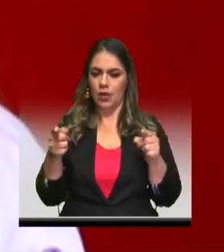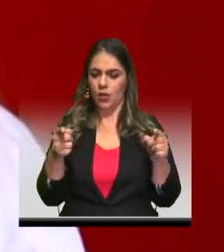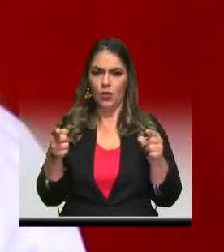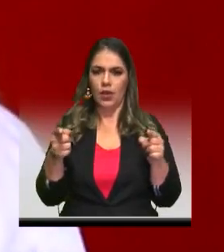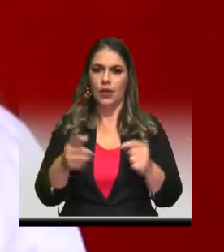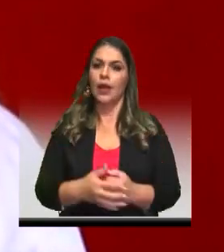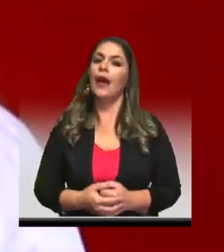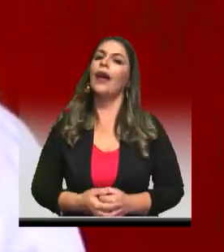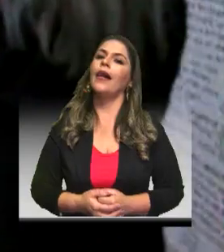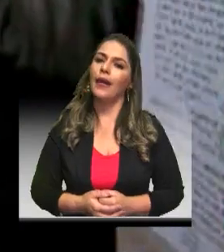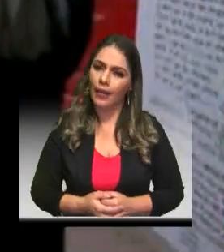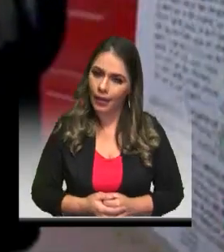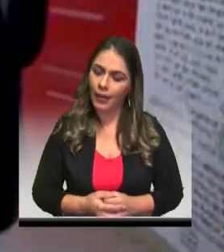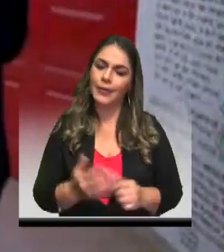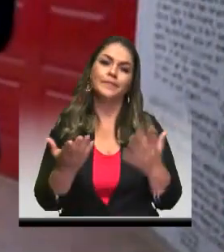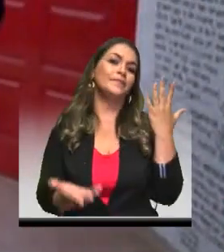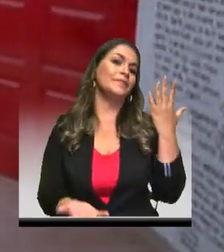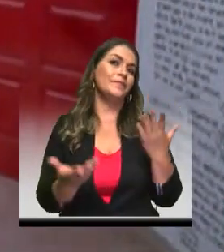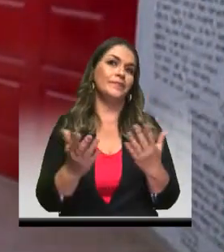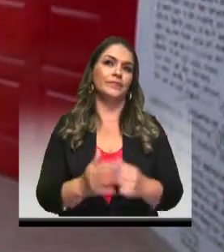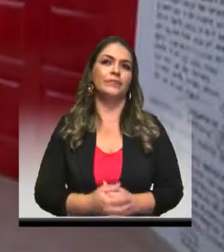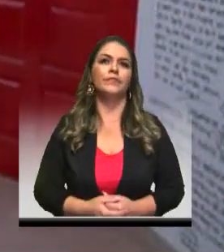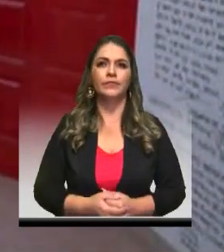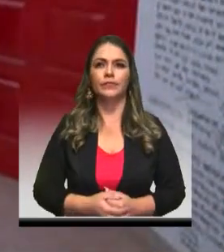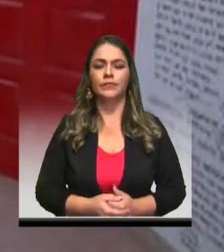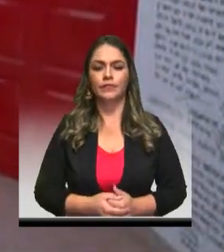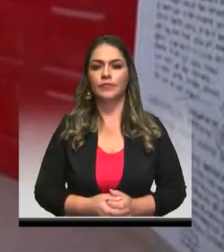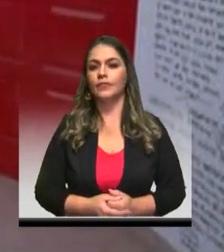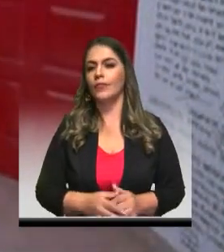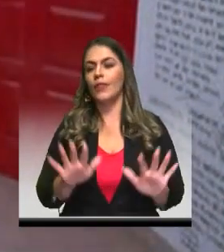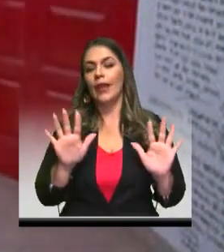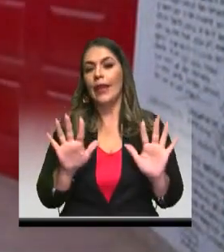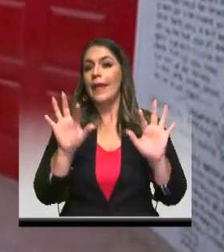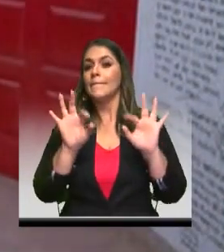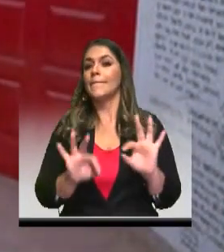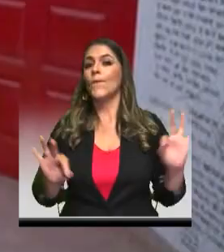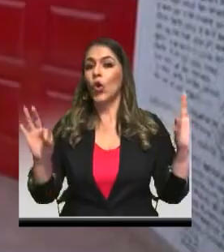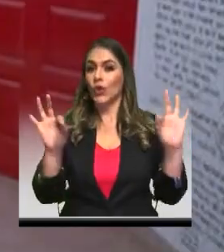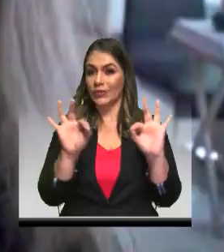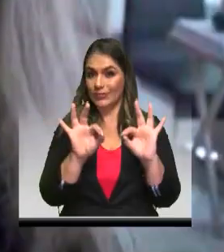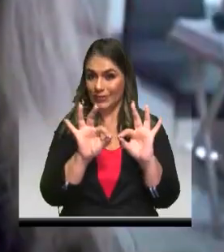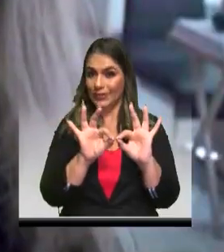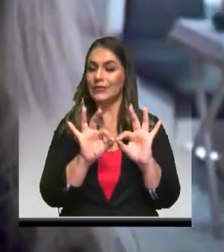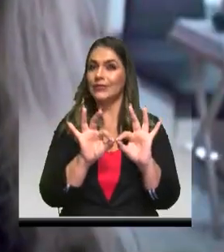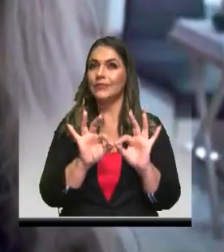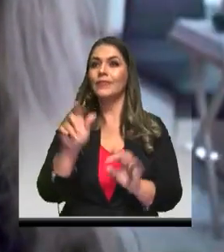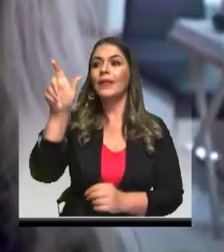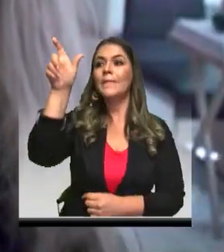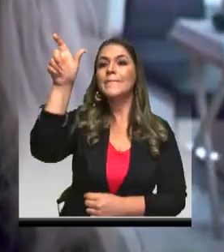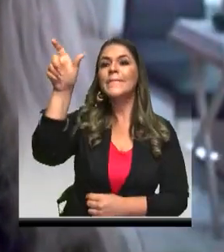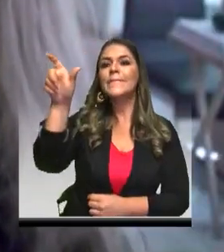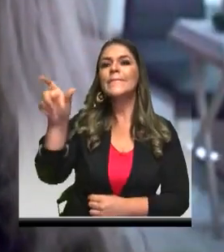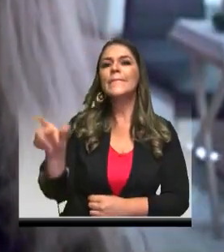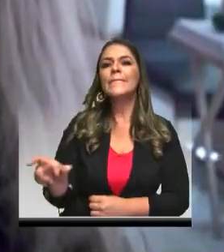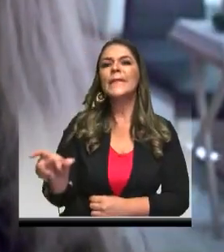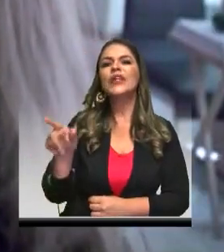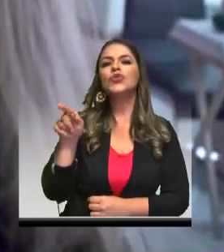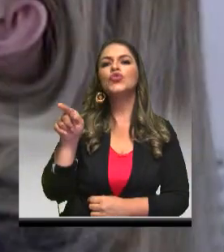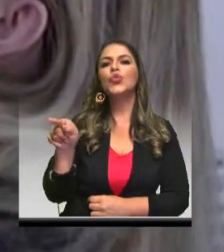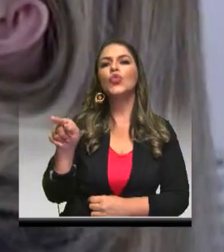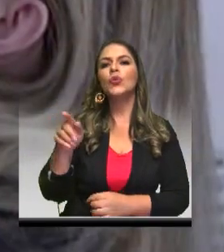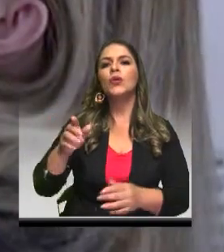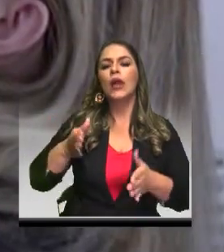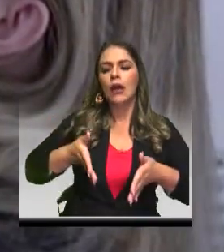aproximar a esas personas a un entendimiento de la vida del criminal o de la